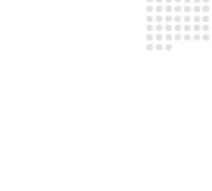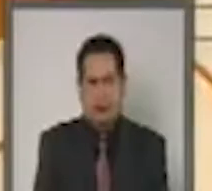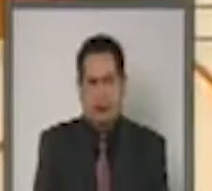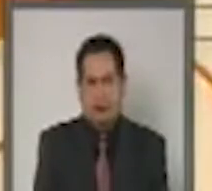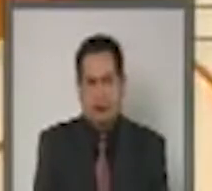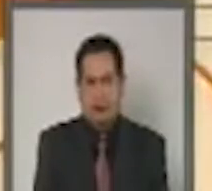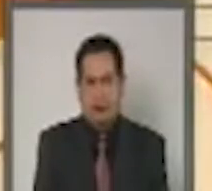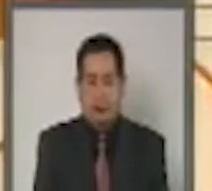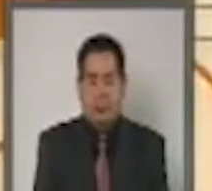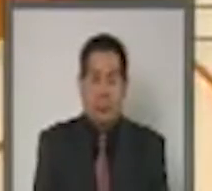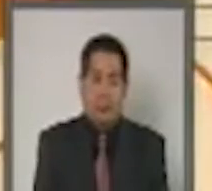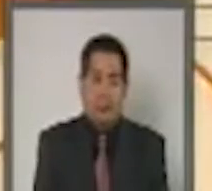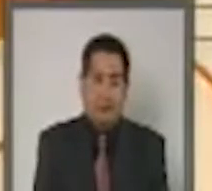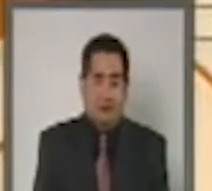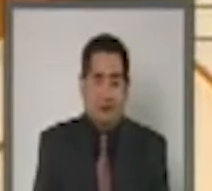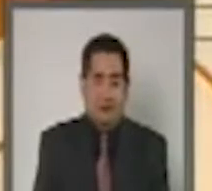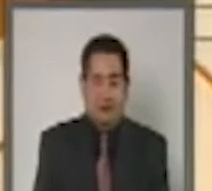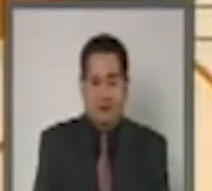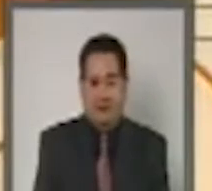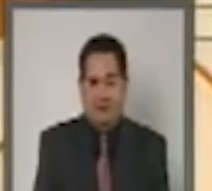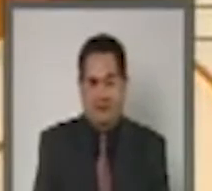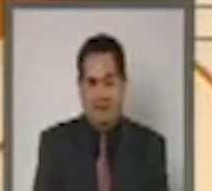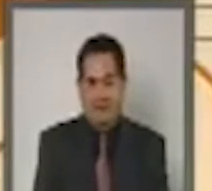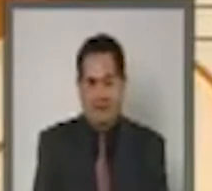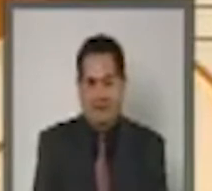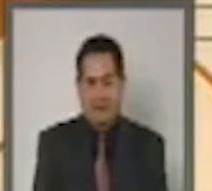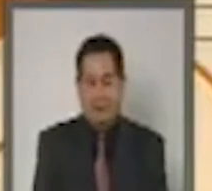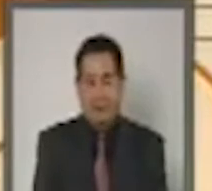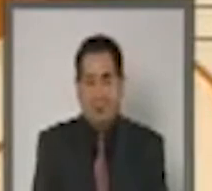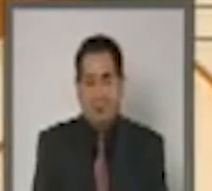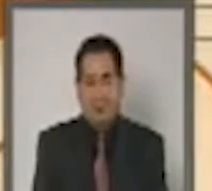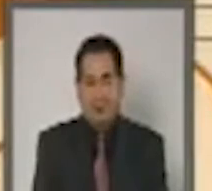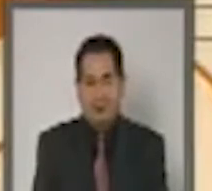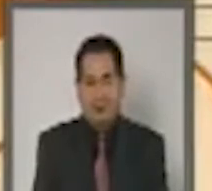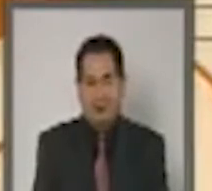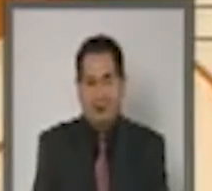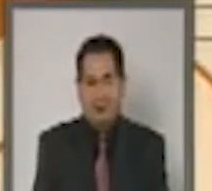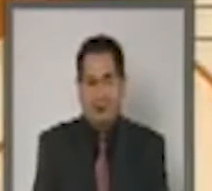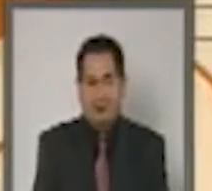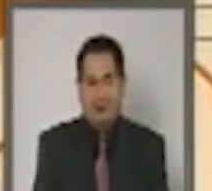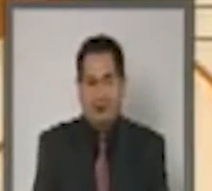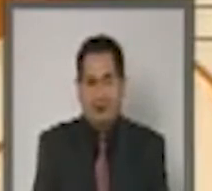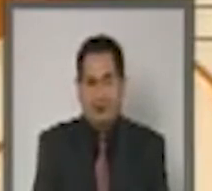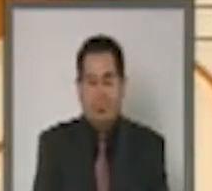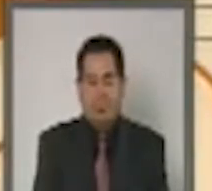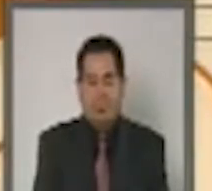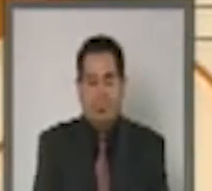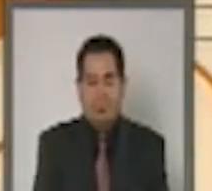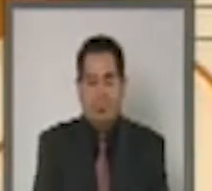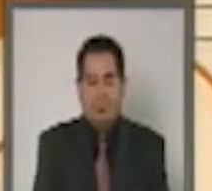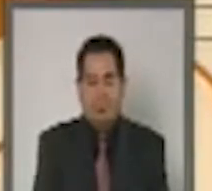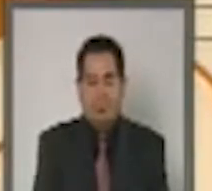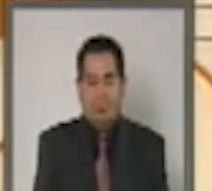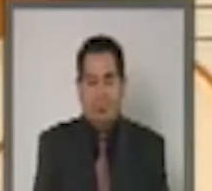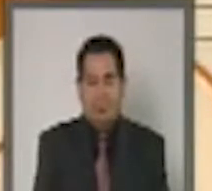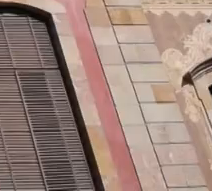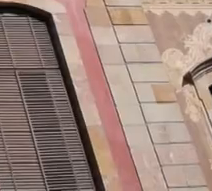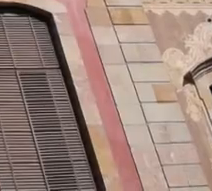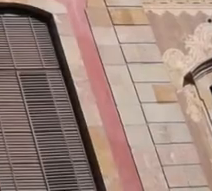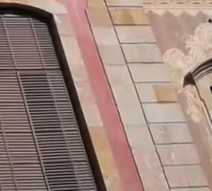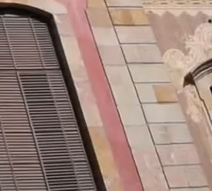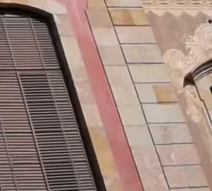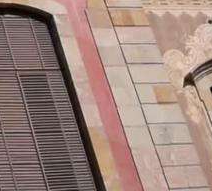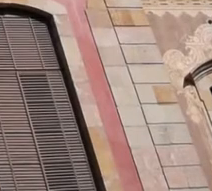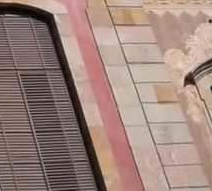luís videgaray caso secretario de relaciones exteriores señaló que ha seguido cuidadosamente los recientes acontecimientos en cataluña